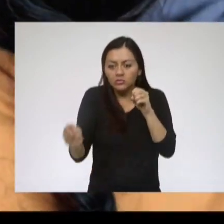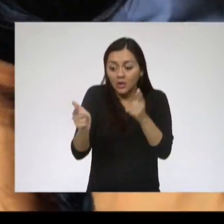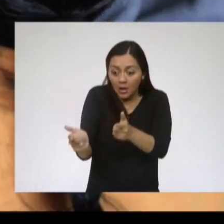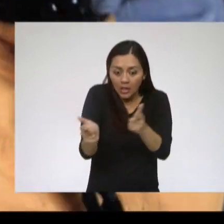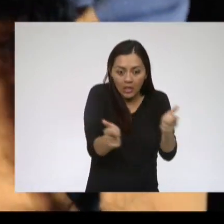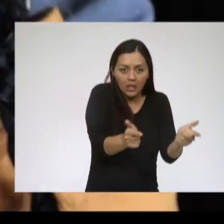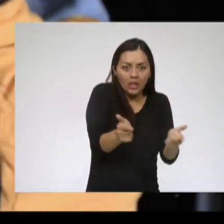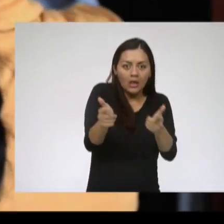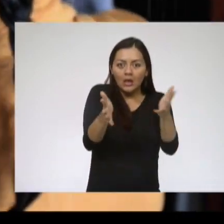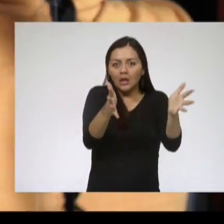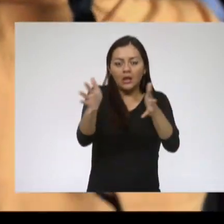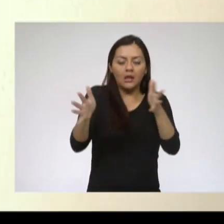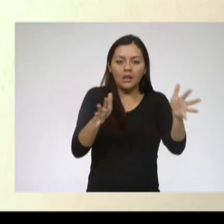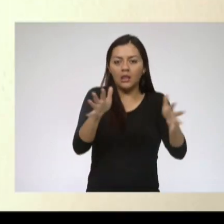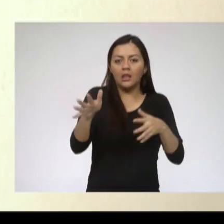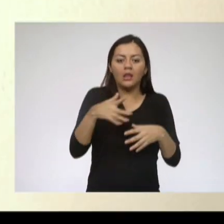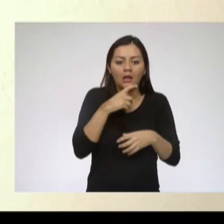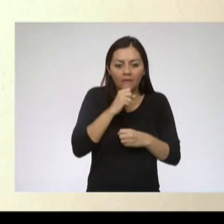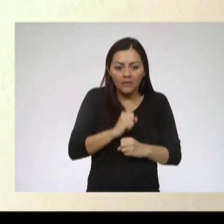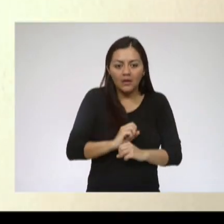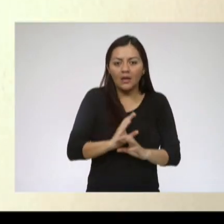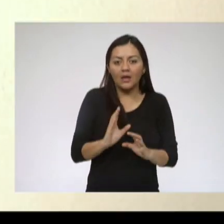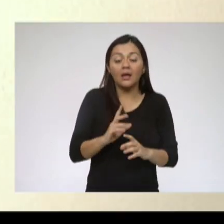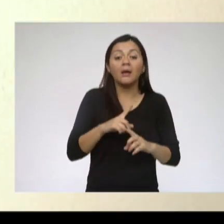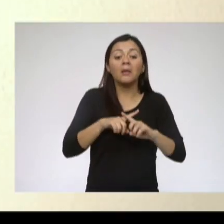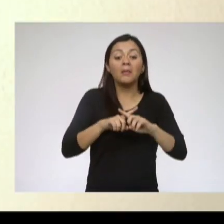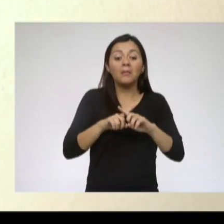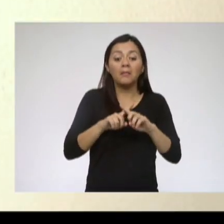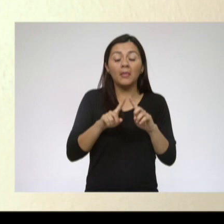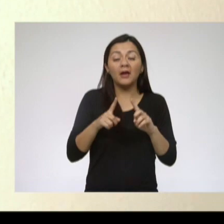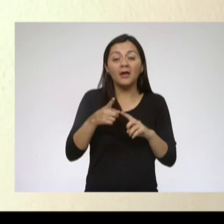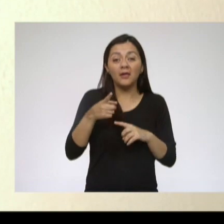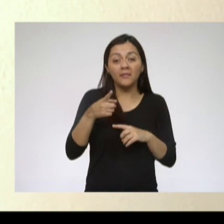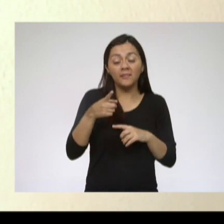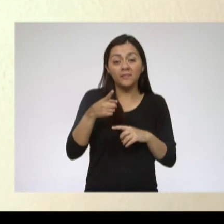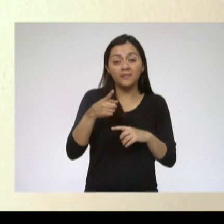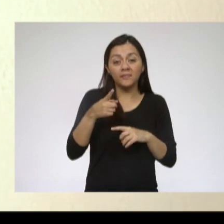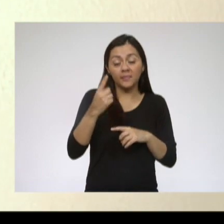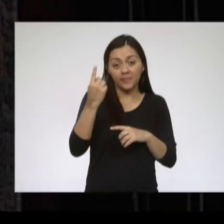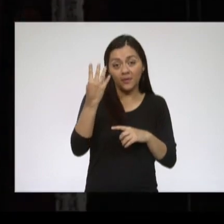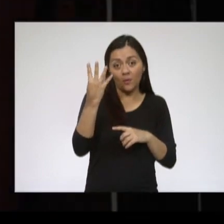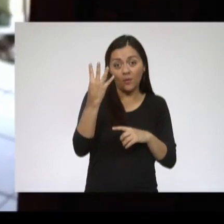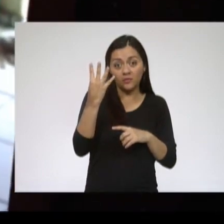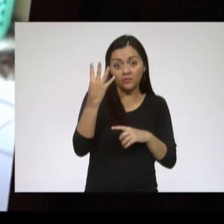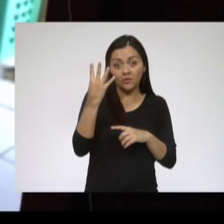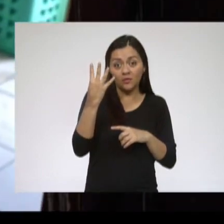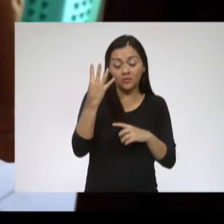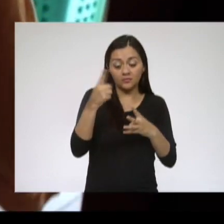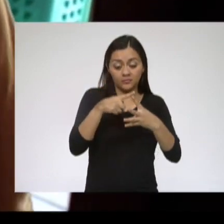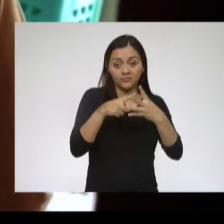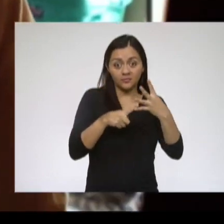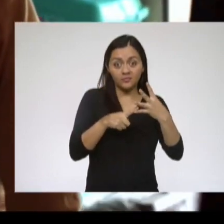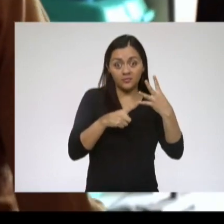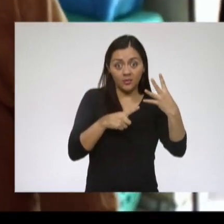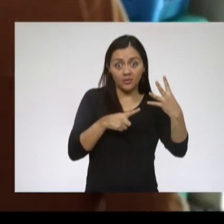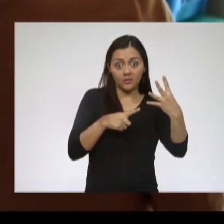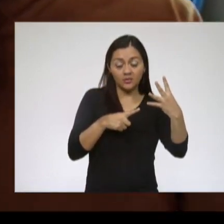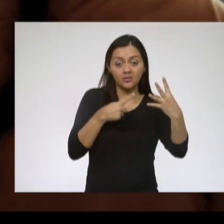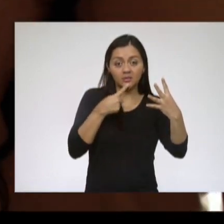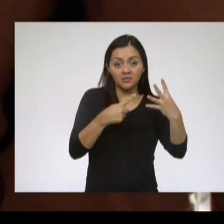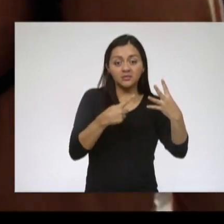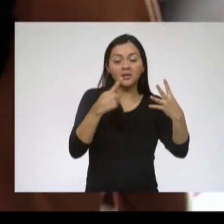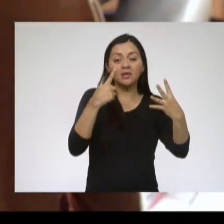criaron conmigo. Y a los otros, los 4, como los papás de ellos ya